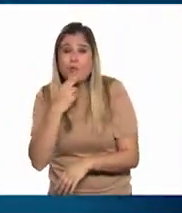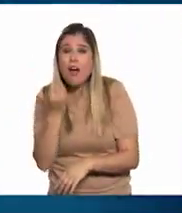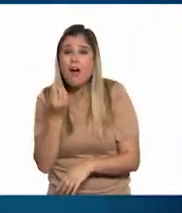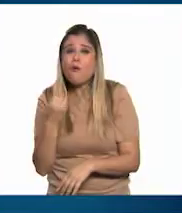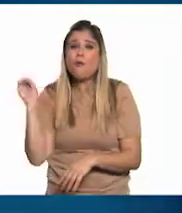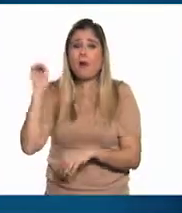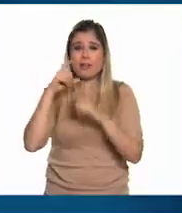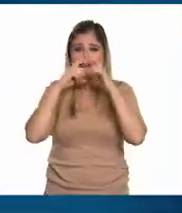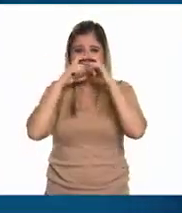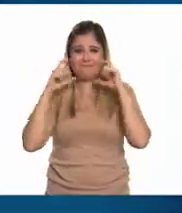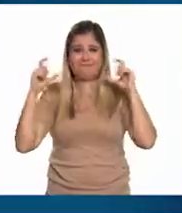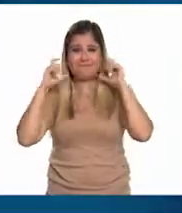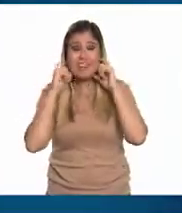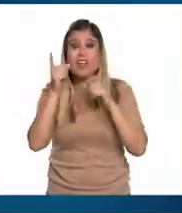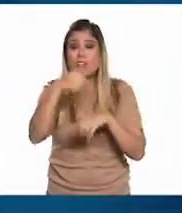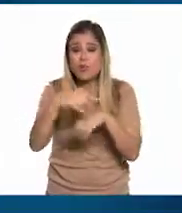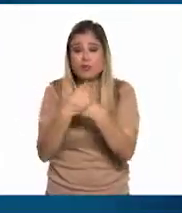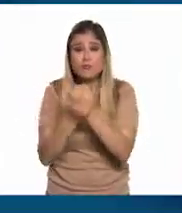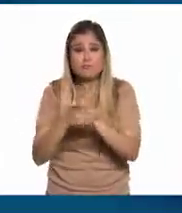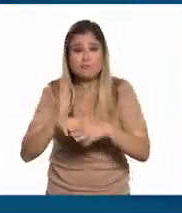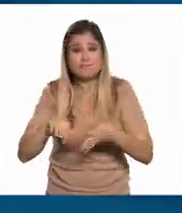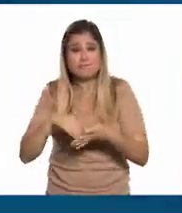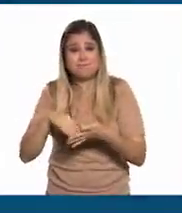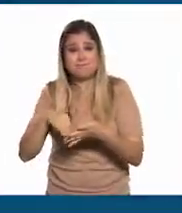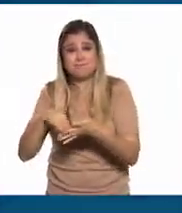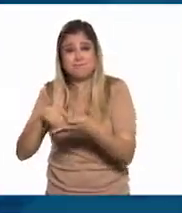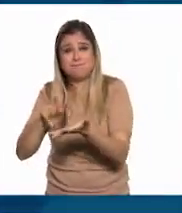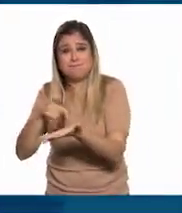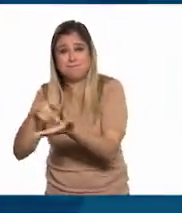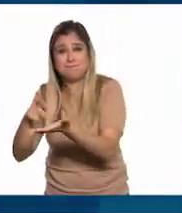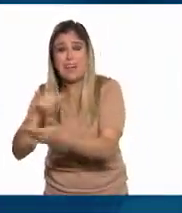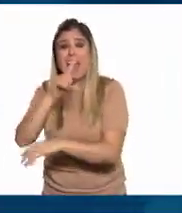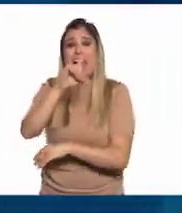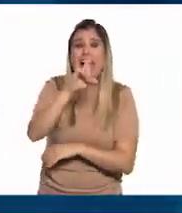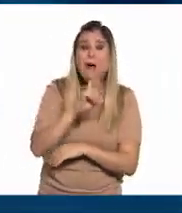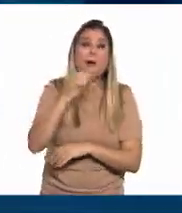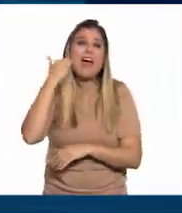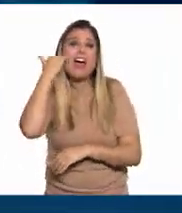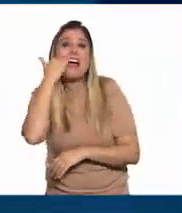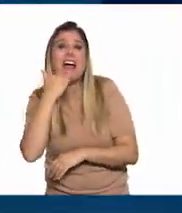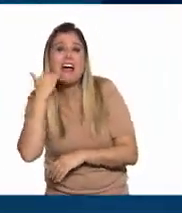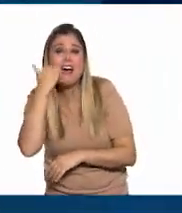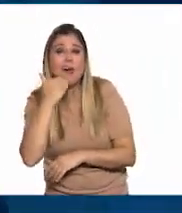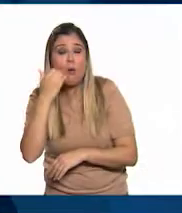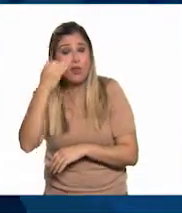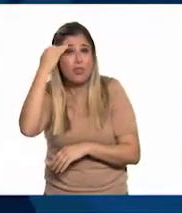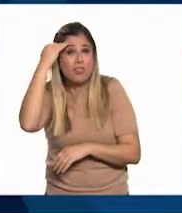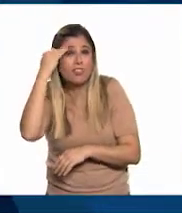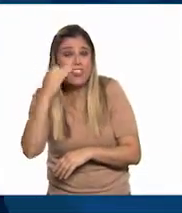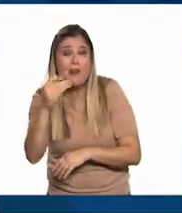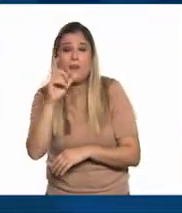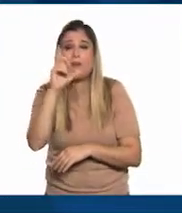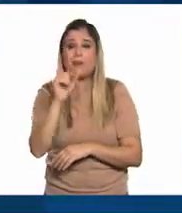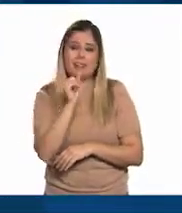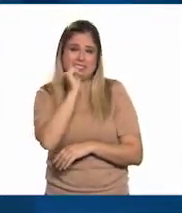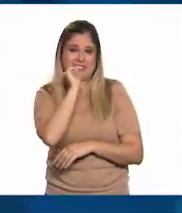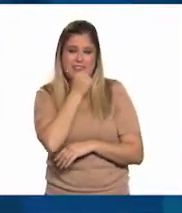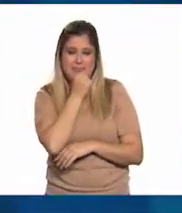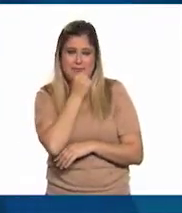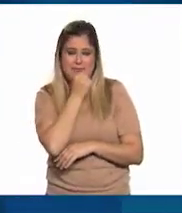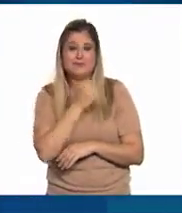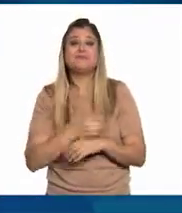cubrebocas. Lava tus manos frecuentemente con agua y con jabón por lo menos durante 20 segundos.